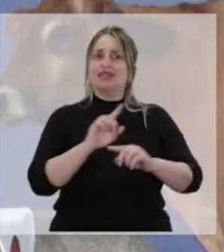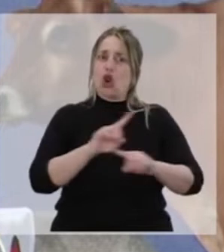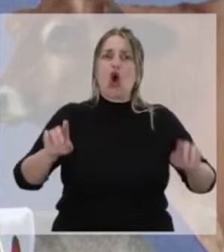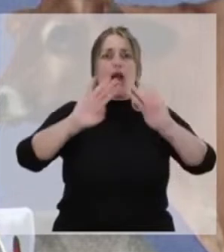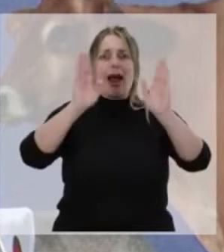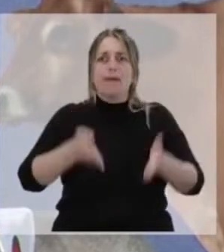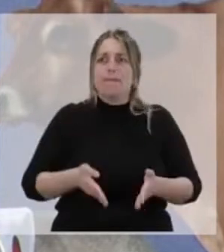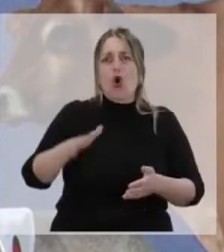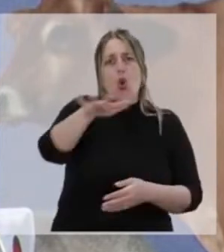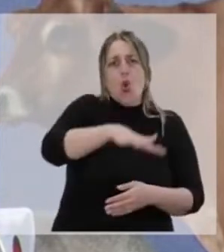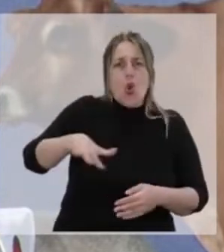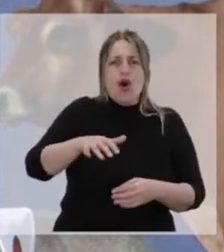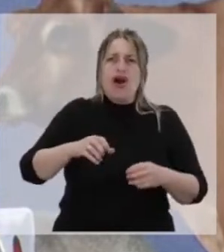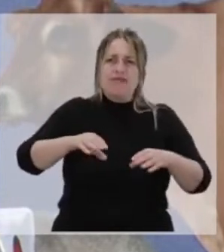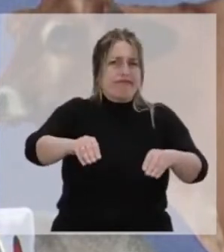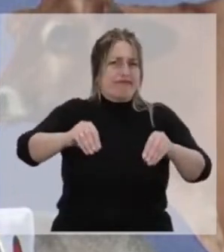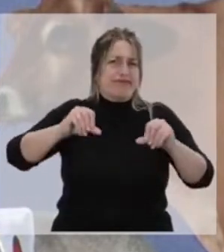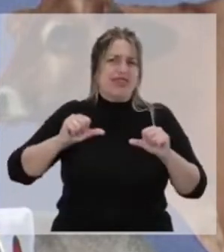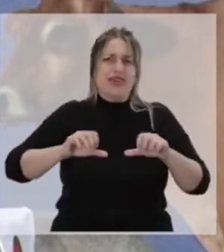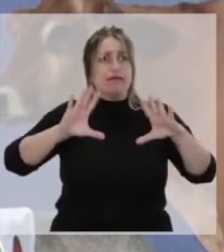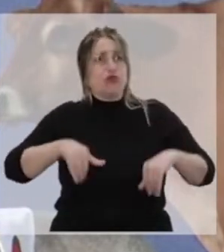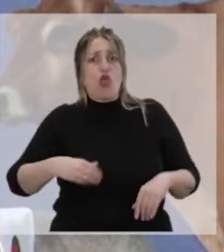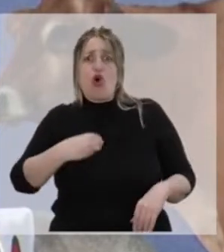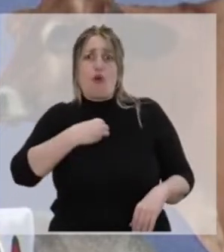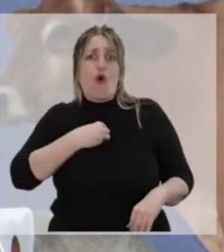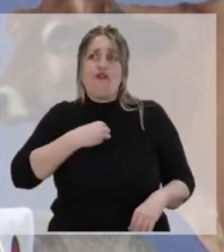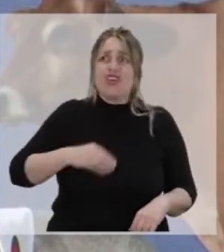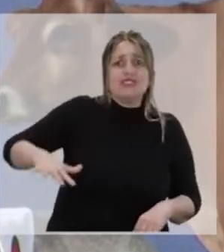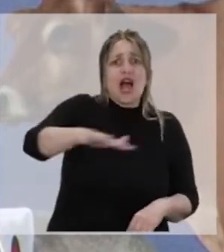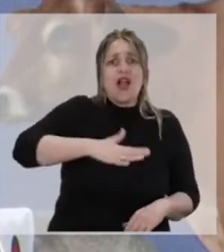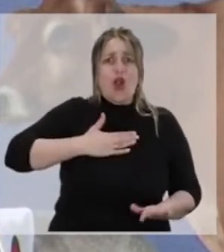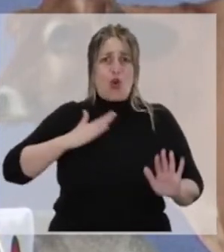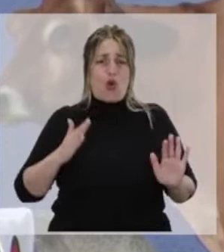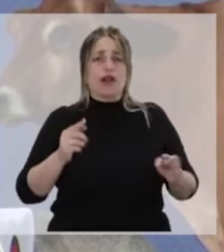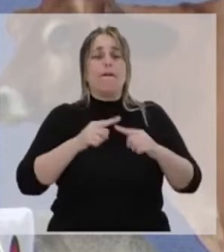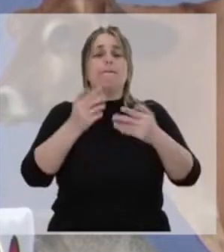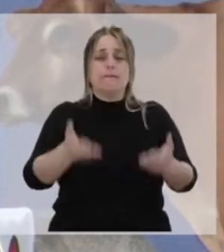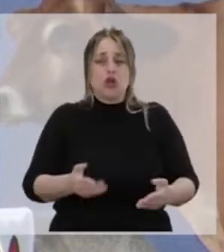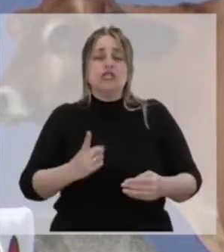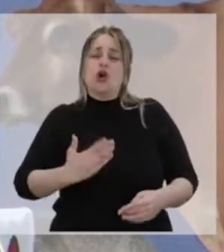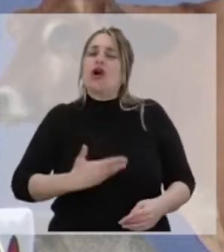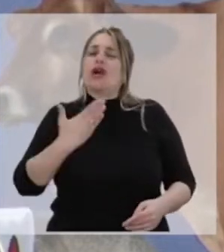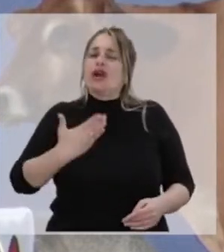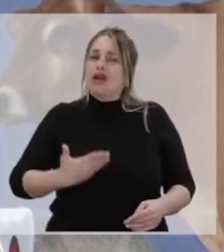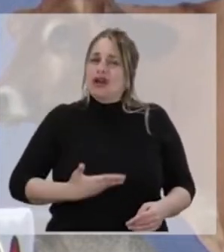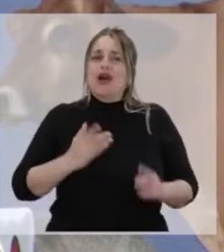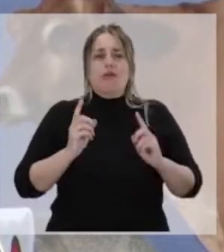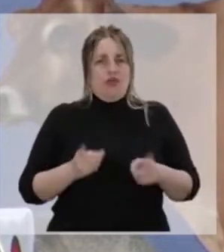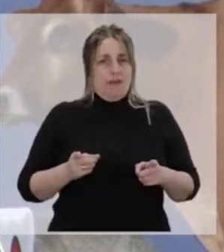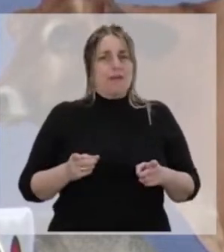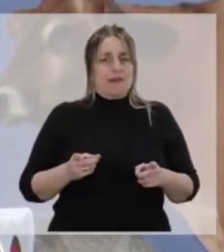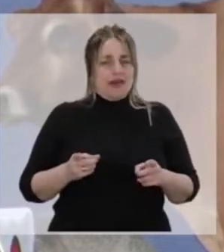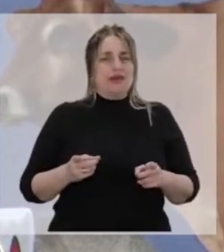es el galpón es el brete es todo el predio que uno se siente confiado y por eso también ese reclamo